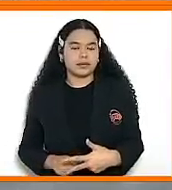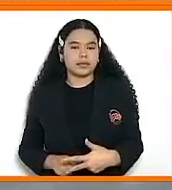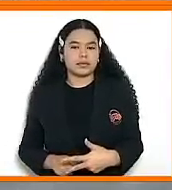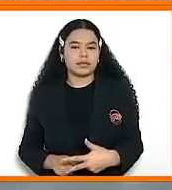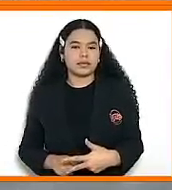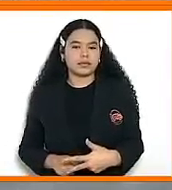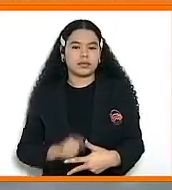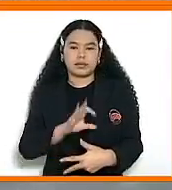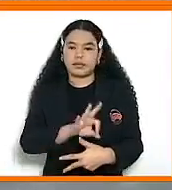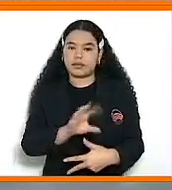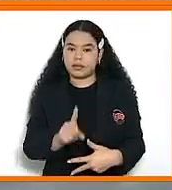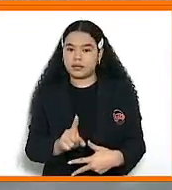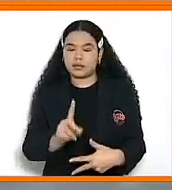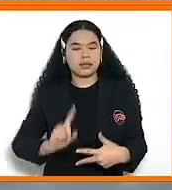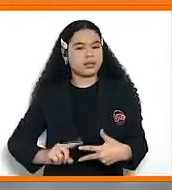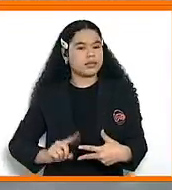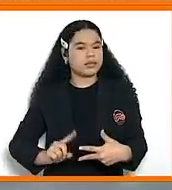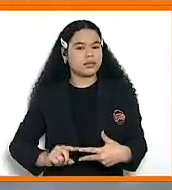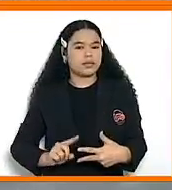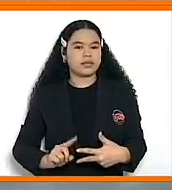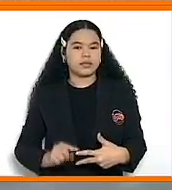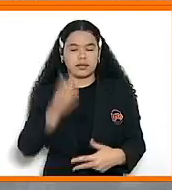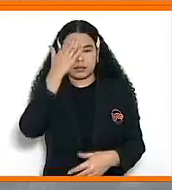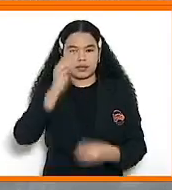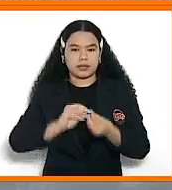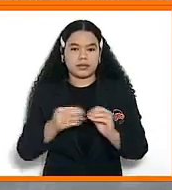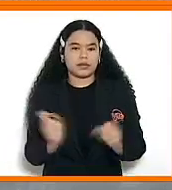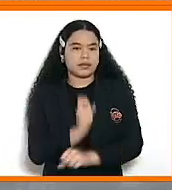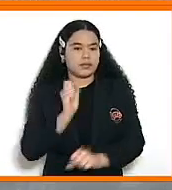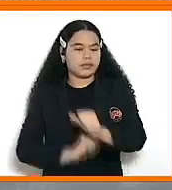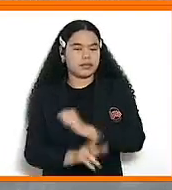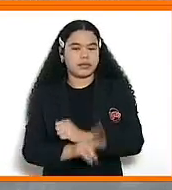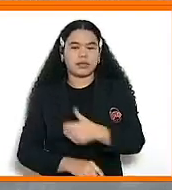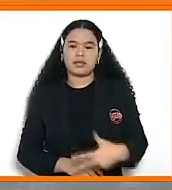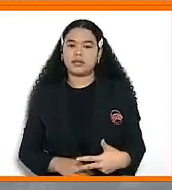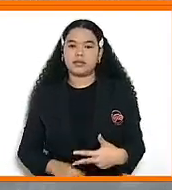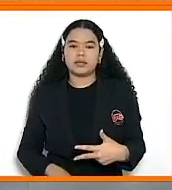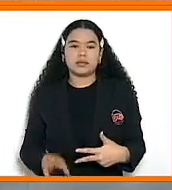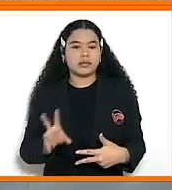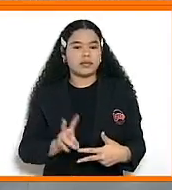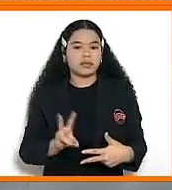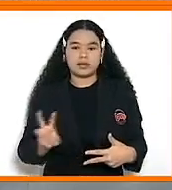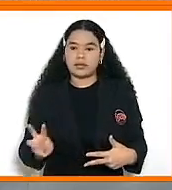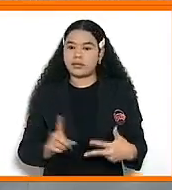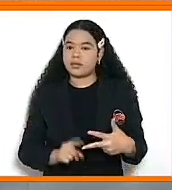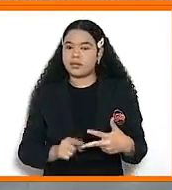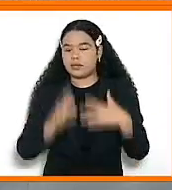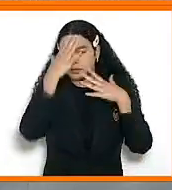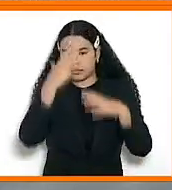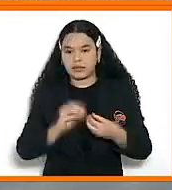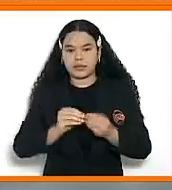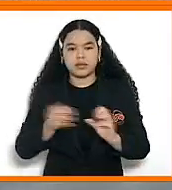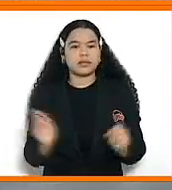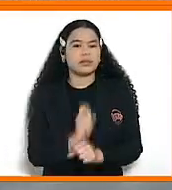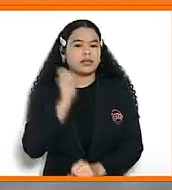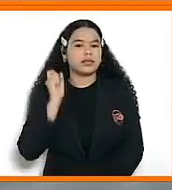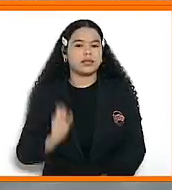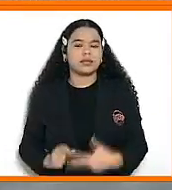es el 91. El segundo número afortunado para Pega 3. Este es el 76. Tercer y decisivo número